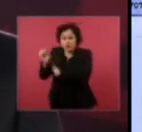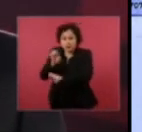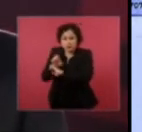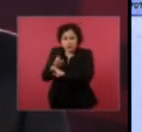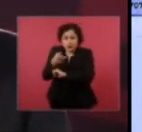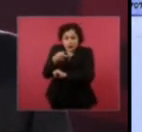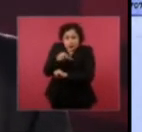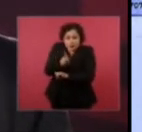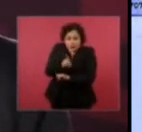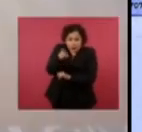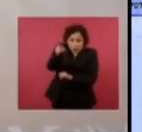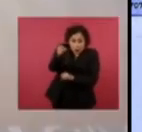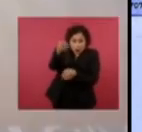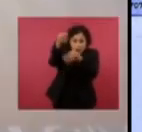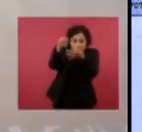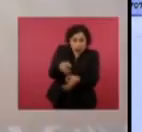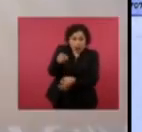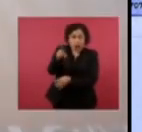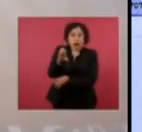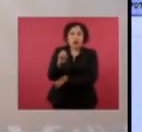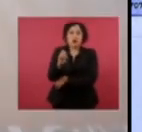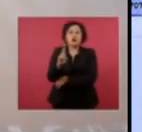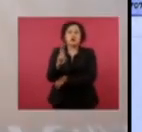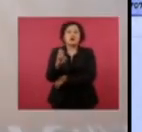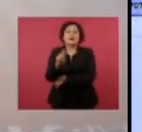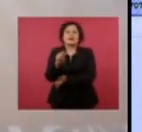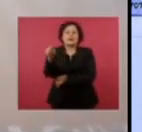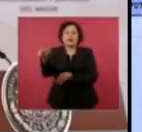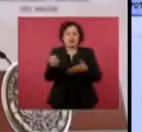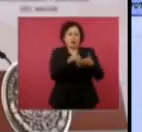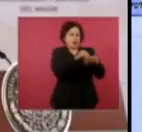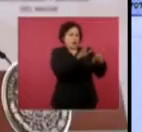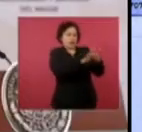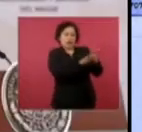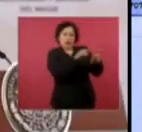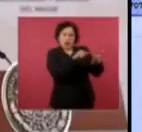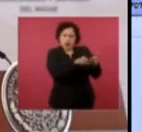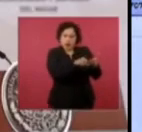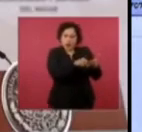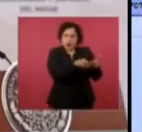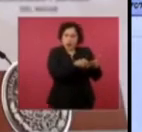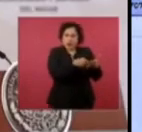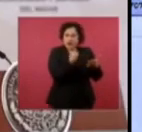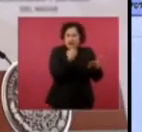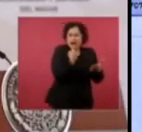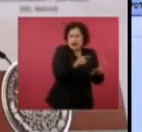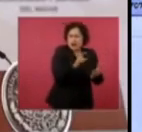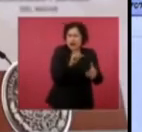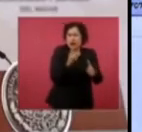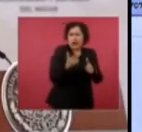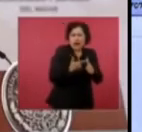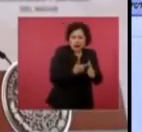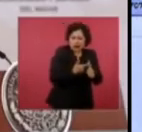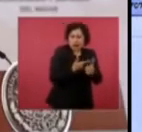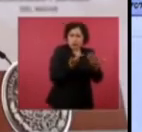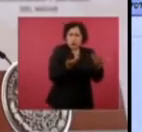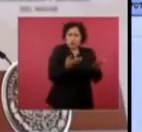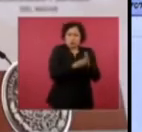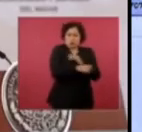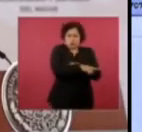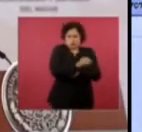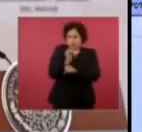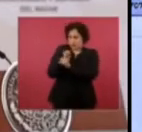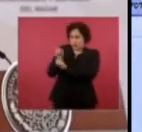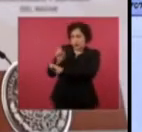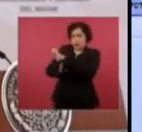gobiernos de los estados y algunas empresas de Estados Unidos lleguen directamente a esas empresas